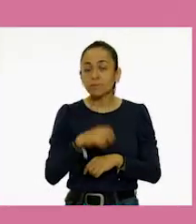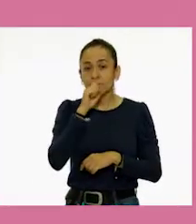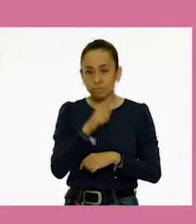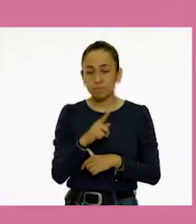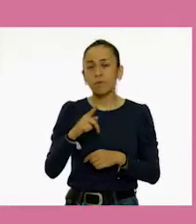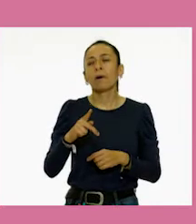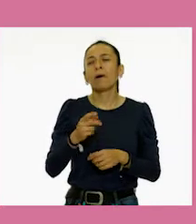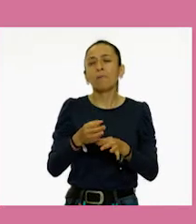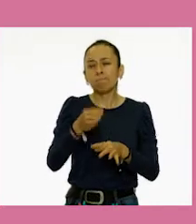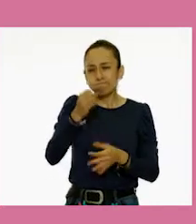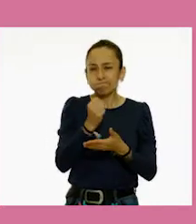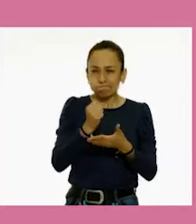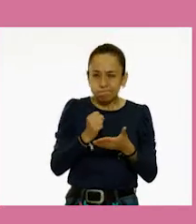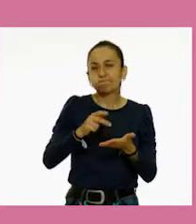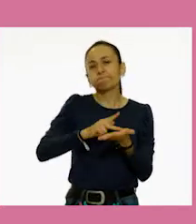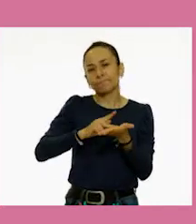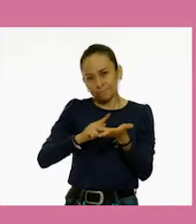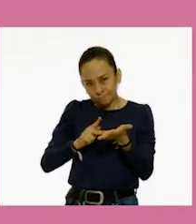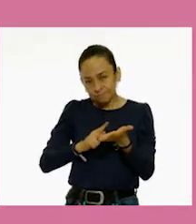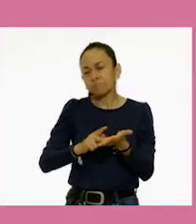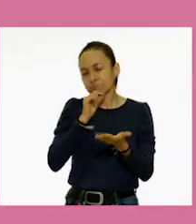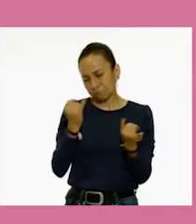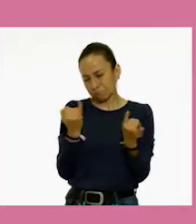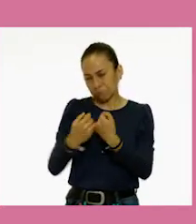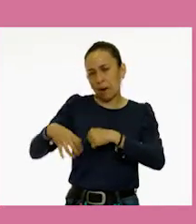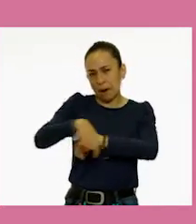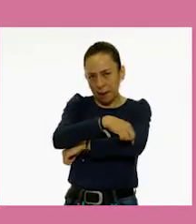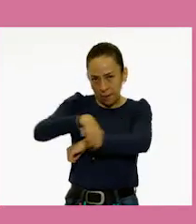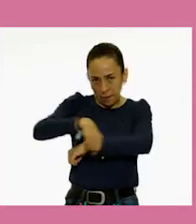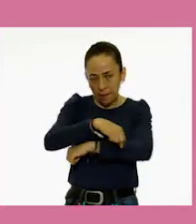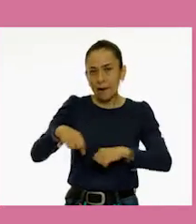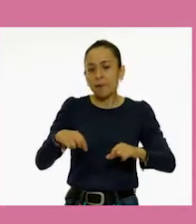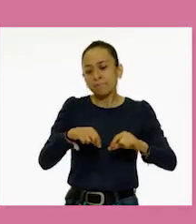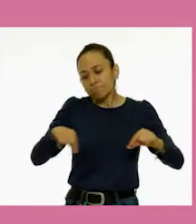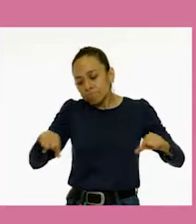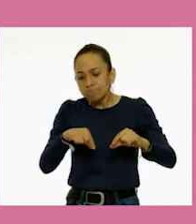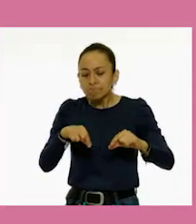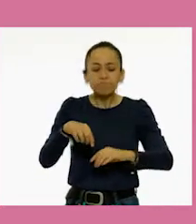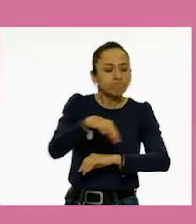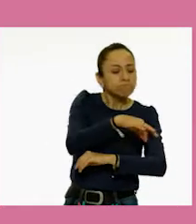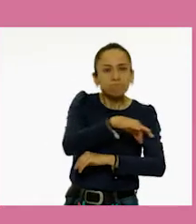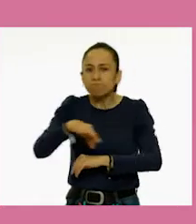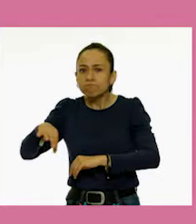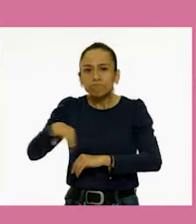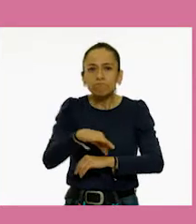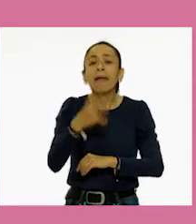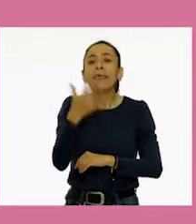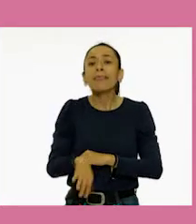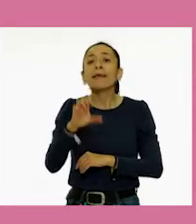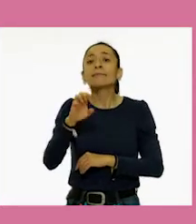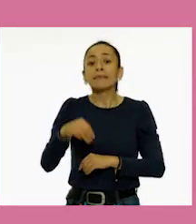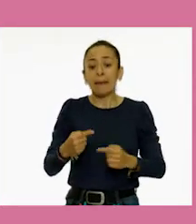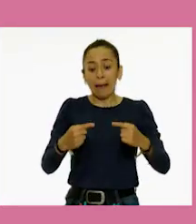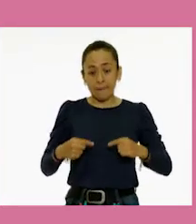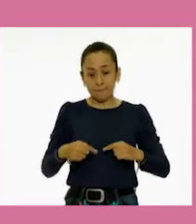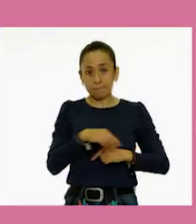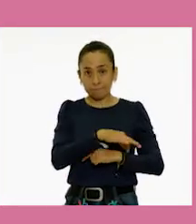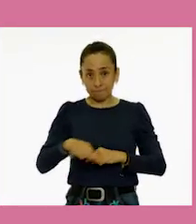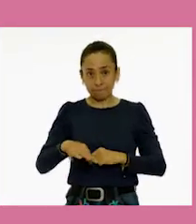el plumón o la pluma y con ayuda de la regla 10 centímetros de largo, partiendo de abajo hacia